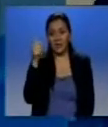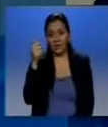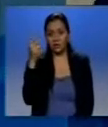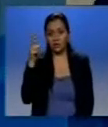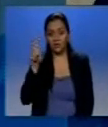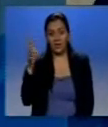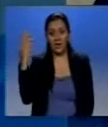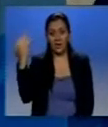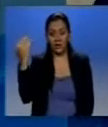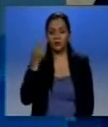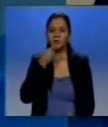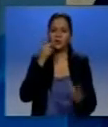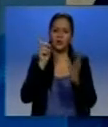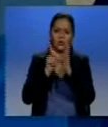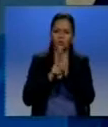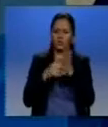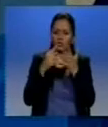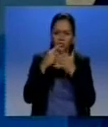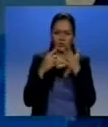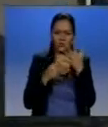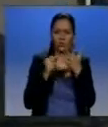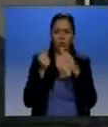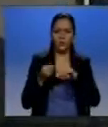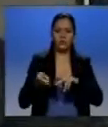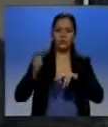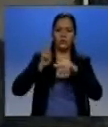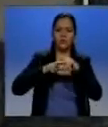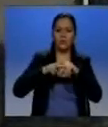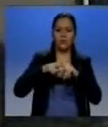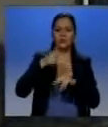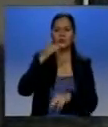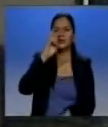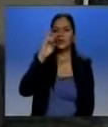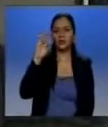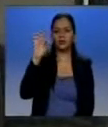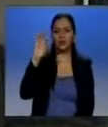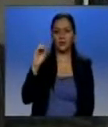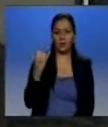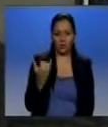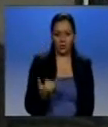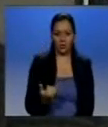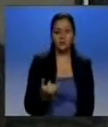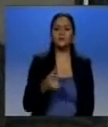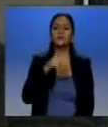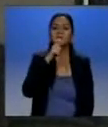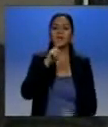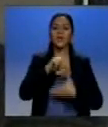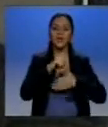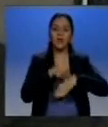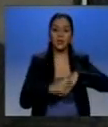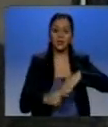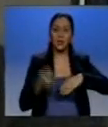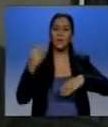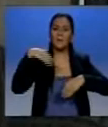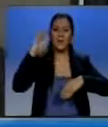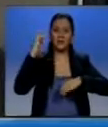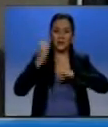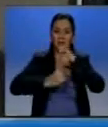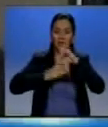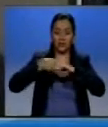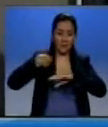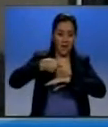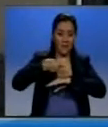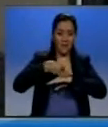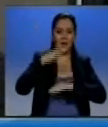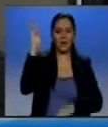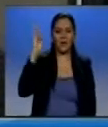denunciado tales herramientas, se ha duplicado. Para darle un ejemplo, el principal receptor de Latinoamérica de inversión extranjera es Brasil, que hasta hace muy poquito